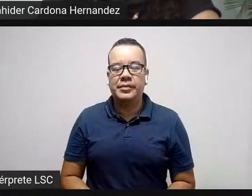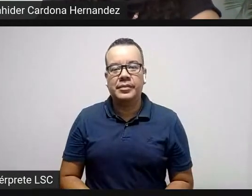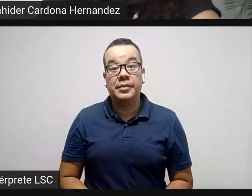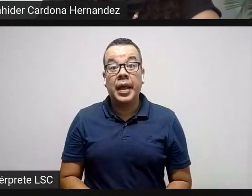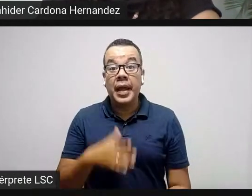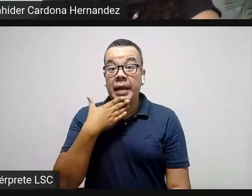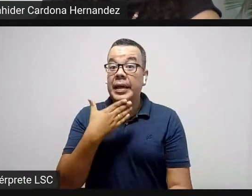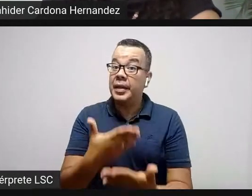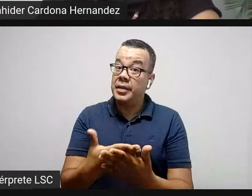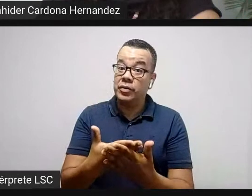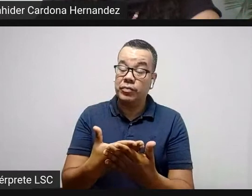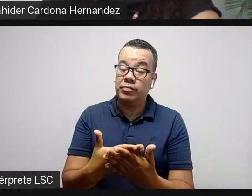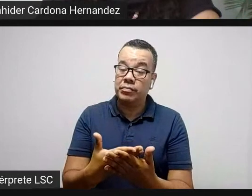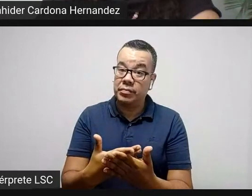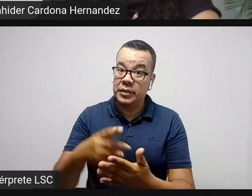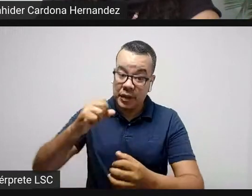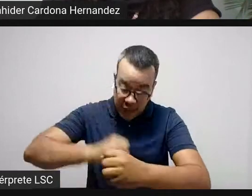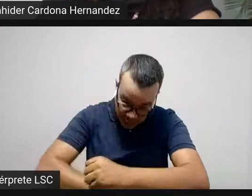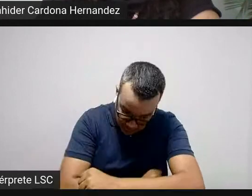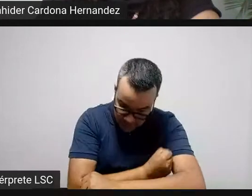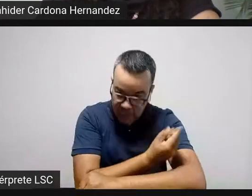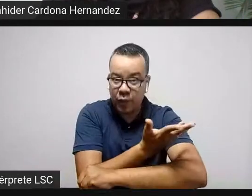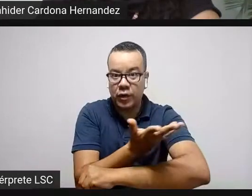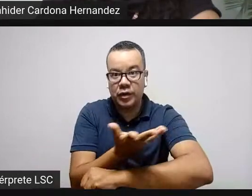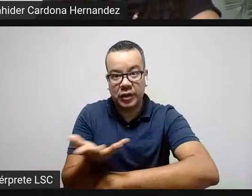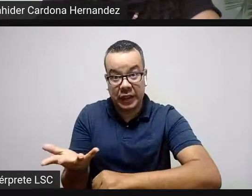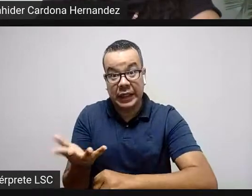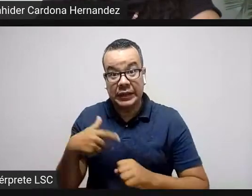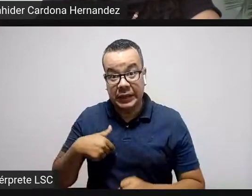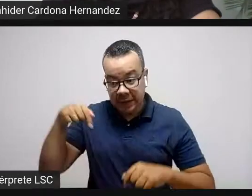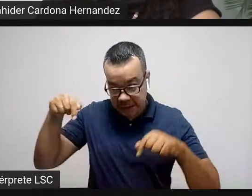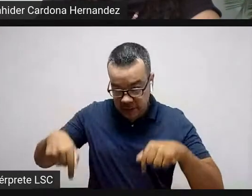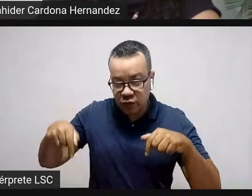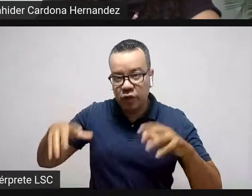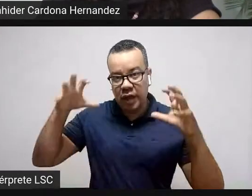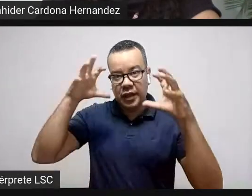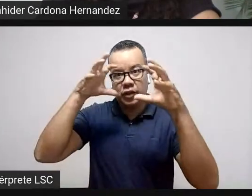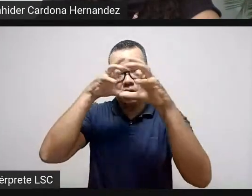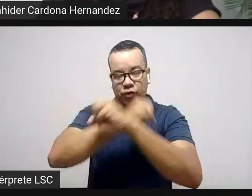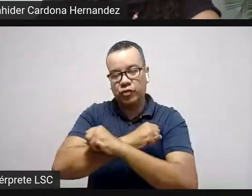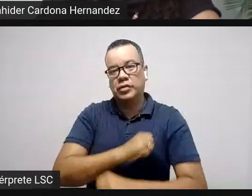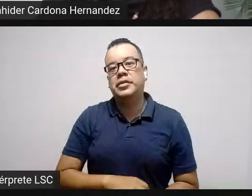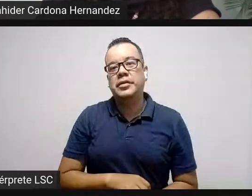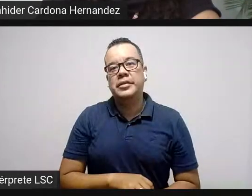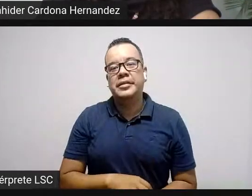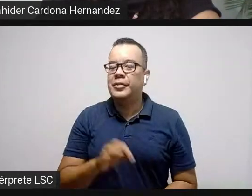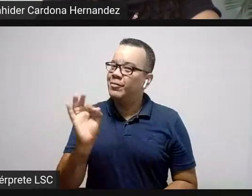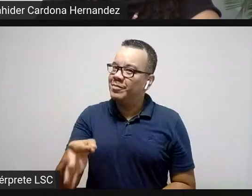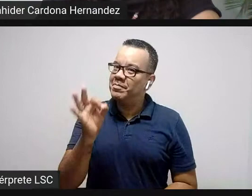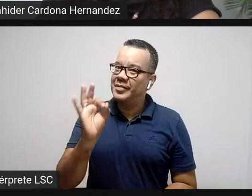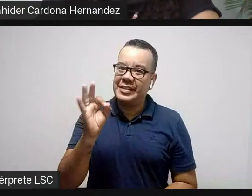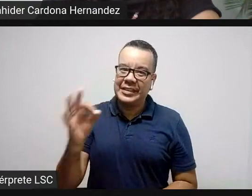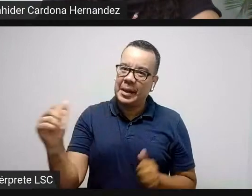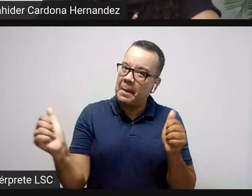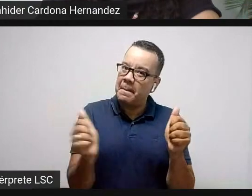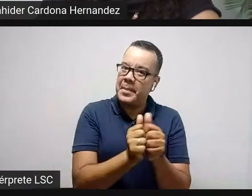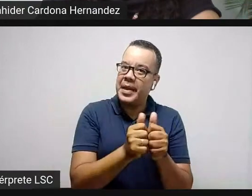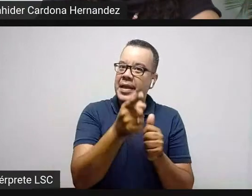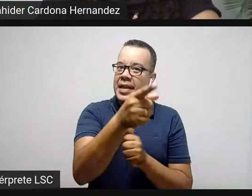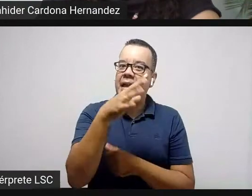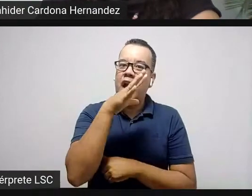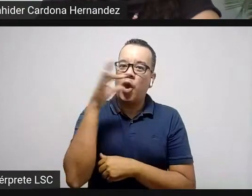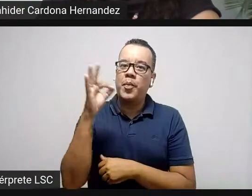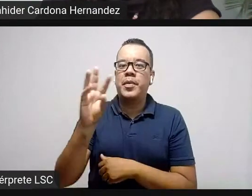Agradezco la poesía que está surgiendo en estas noches y siempre he estado muy bien acompañada con Wider.